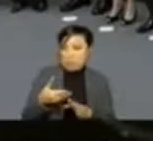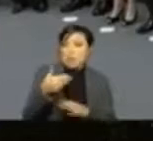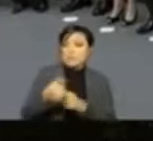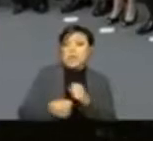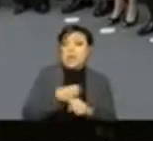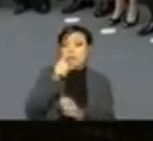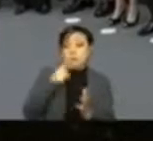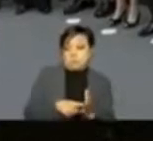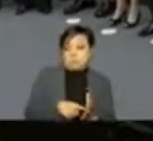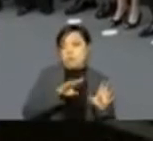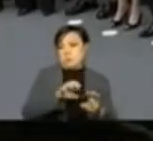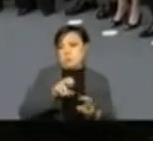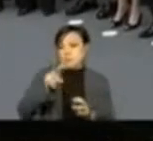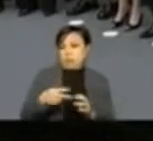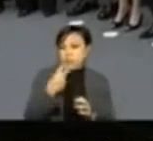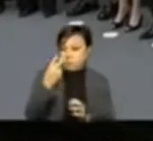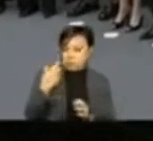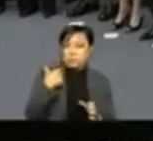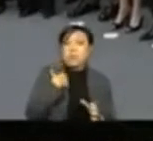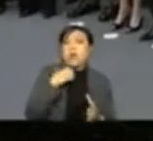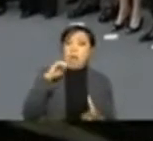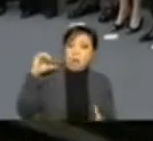especulaciones con